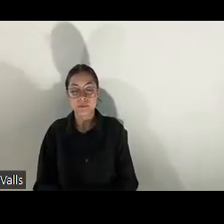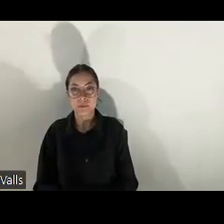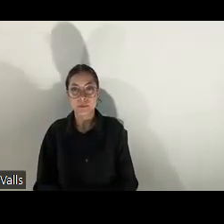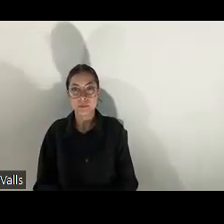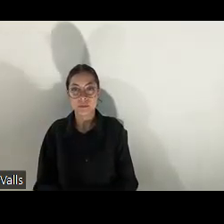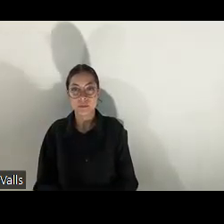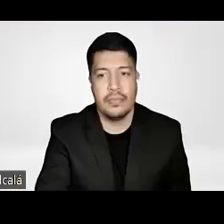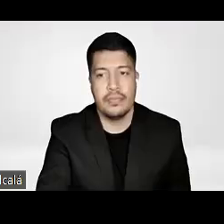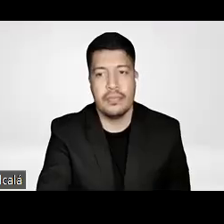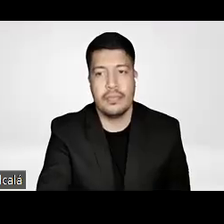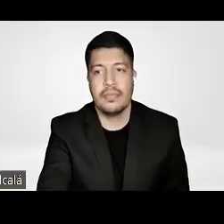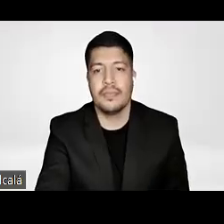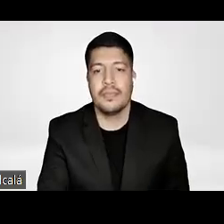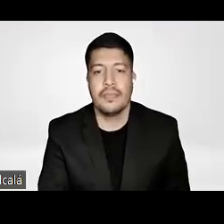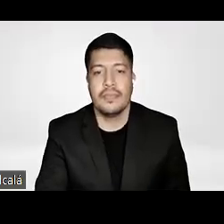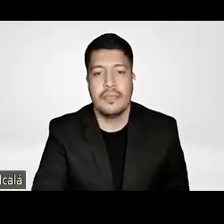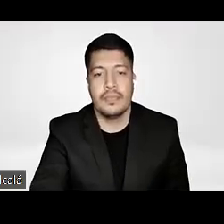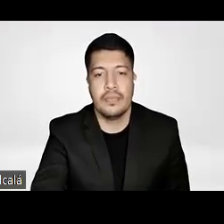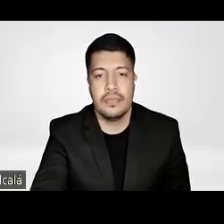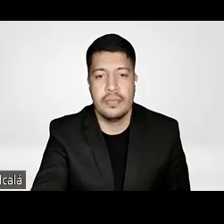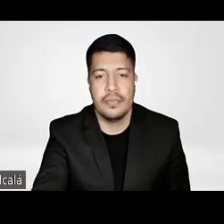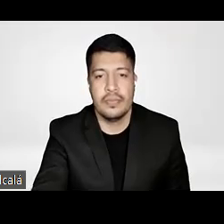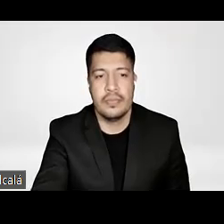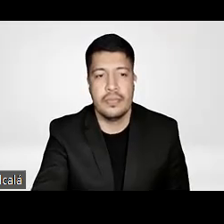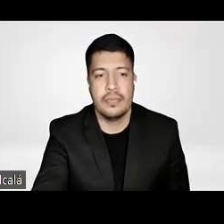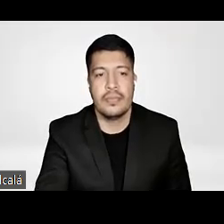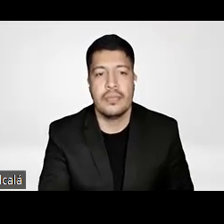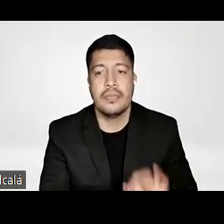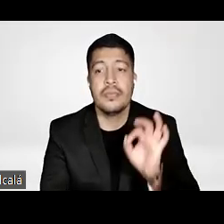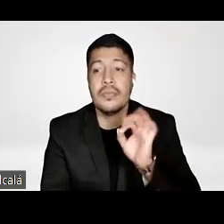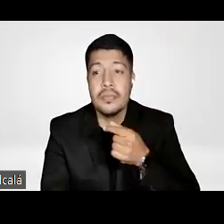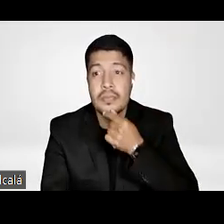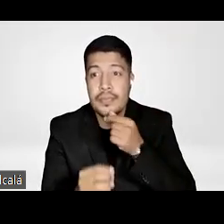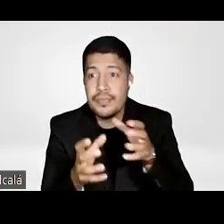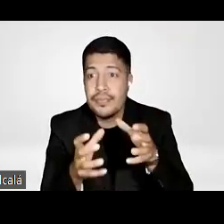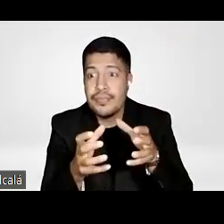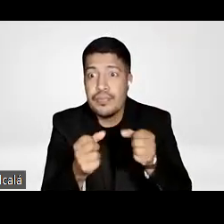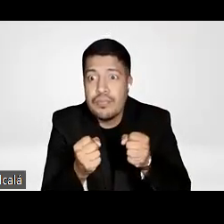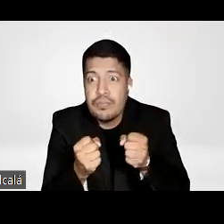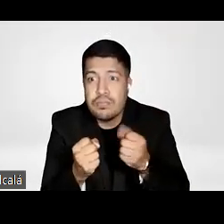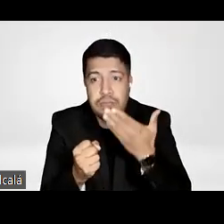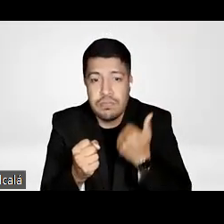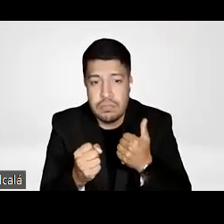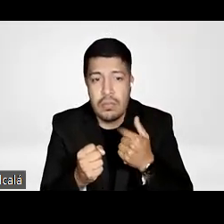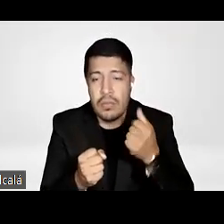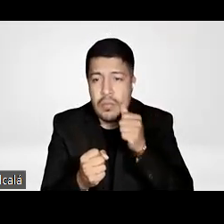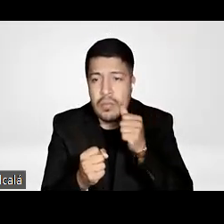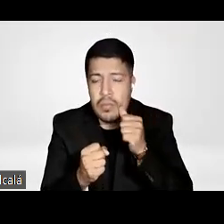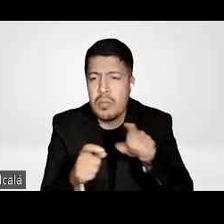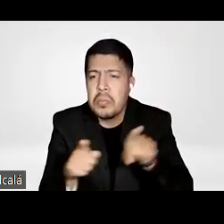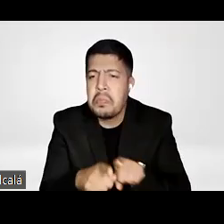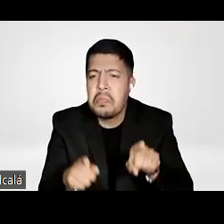Signos de alarma, que la presión esté ausente o débil, o que esté hiperreactiva, que el niño tenga las manos todo el tiempo cerradas con los